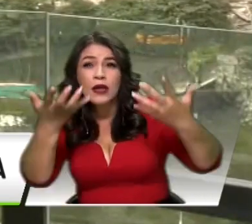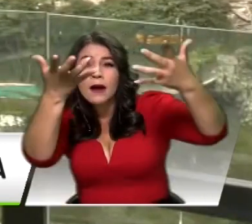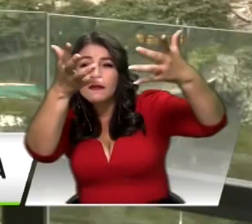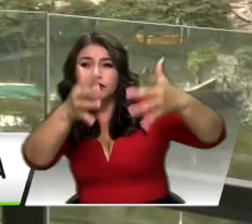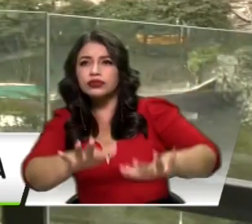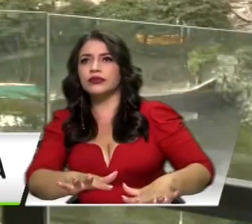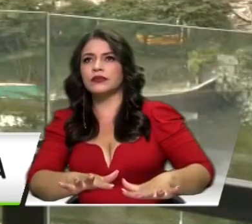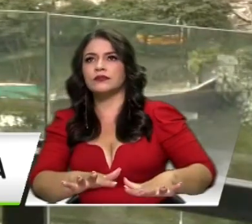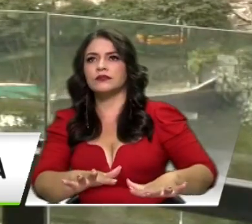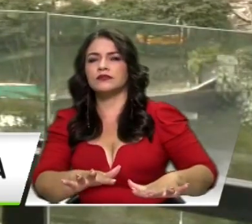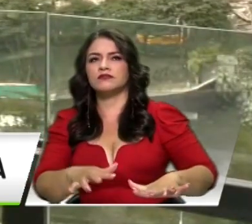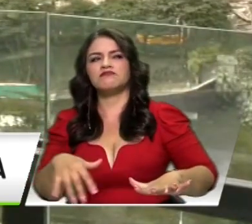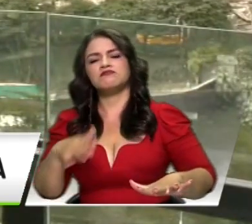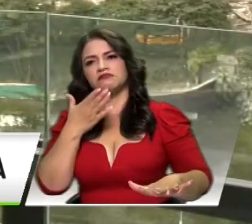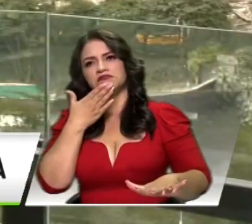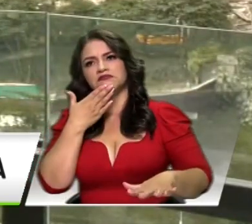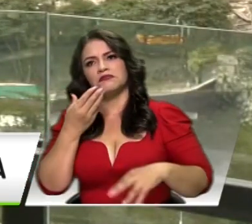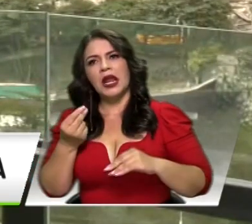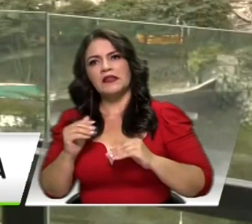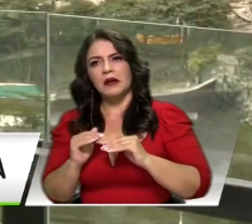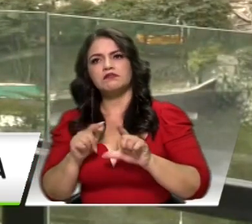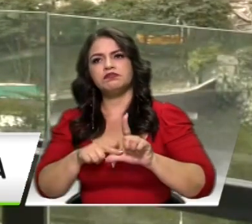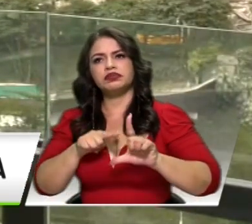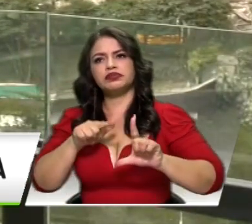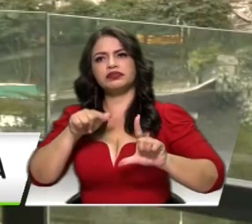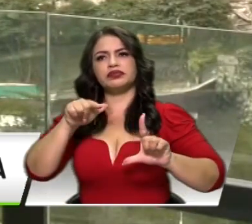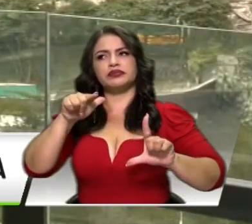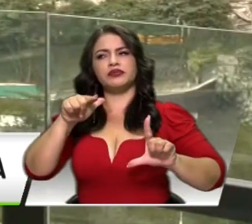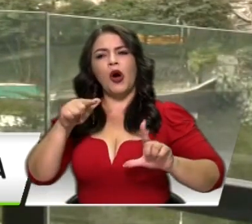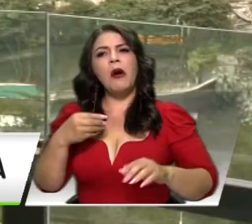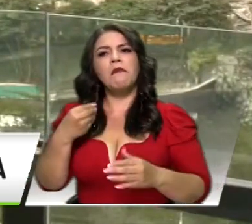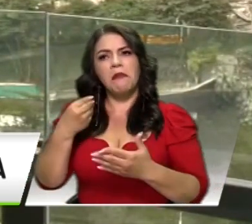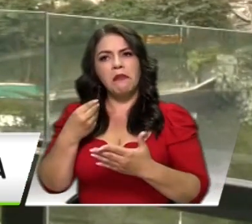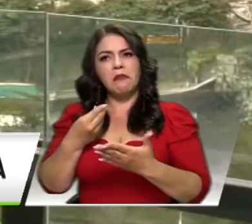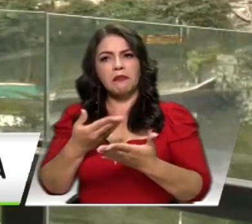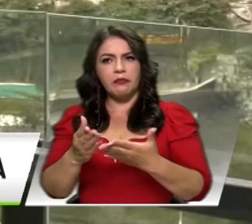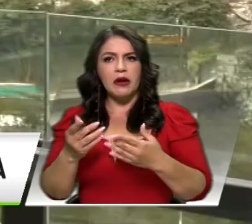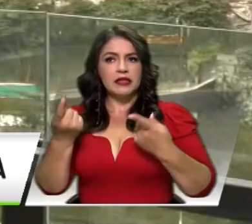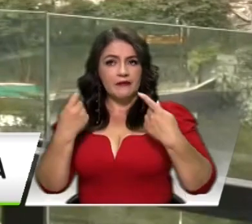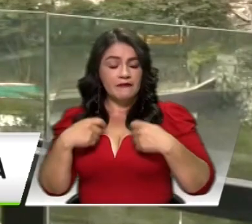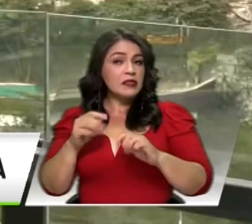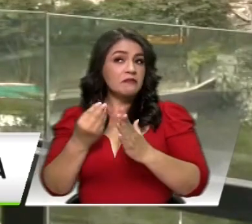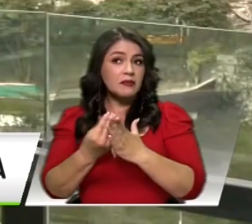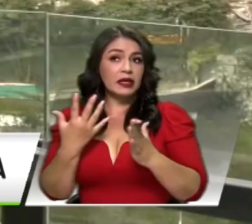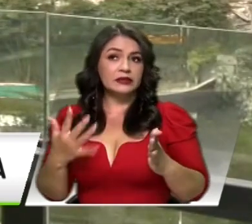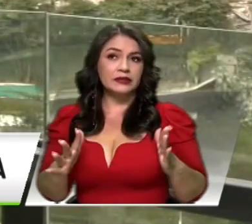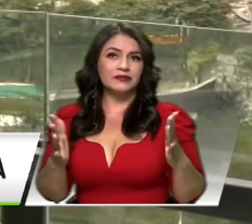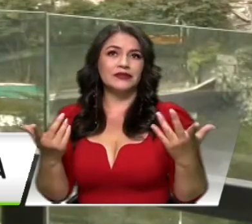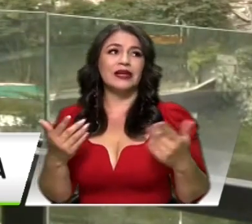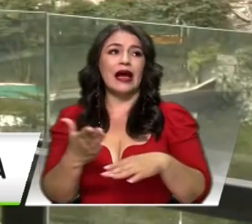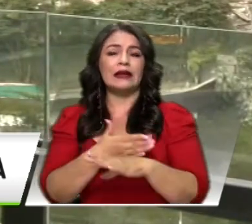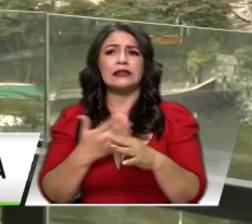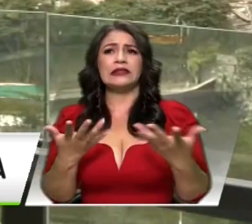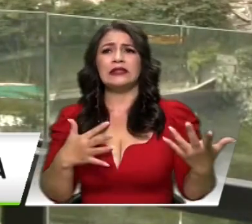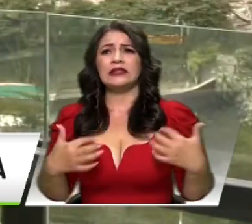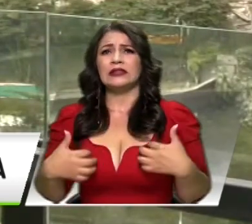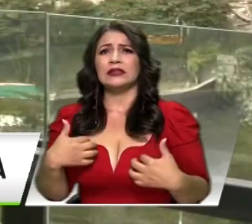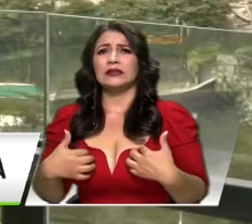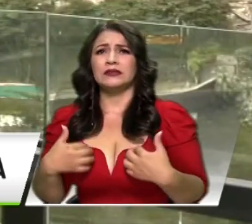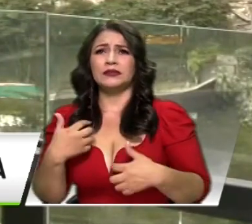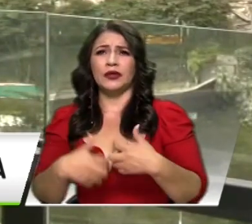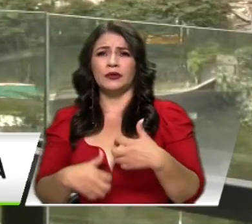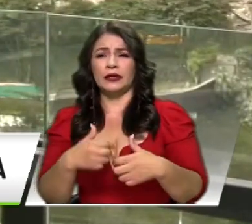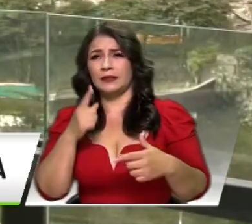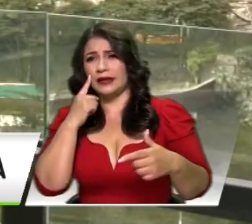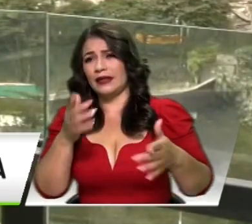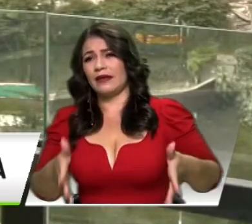demolición, pues creen que otra vez esto pueda volver a valorizarse, pues ya no está esa amenaza constante allí como este